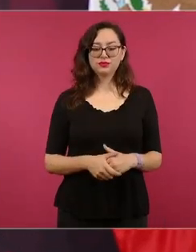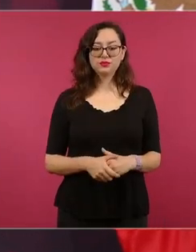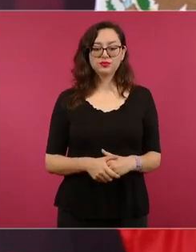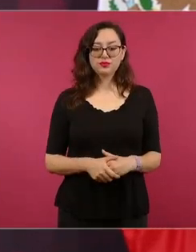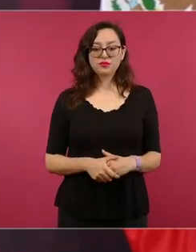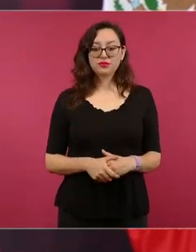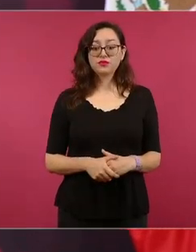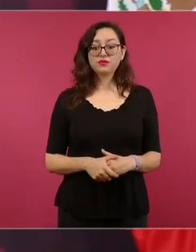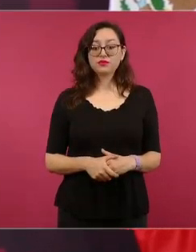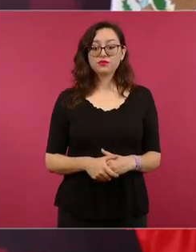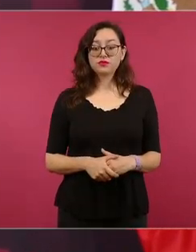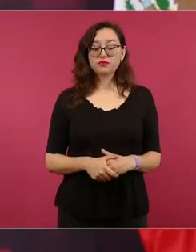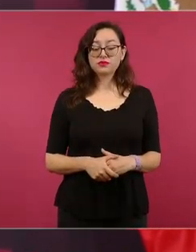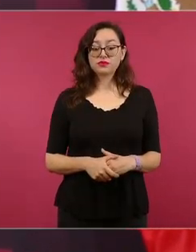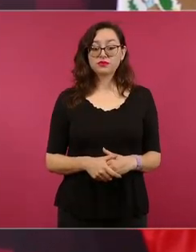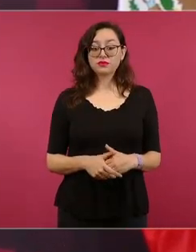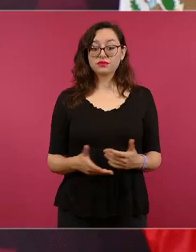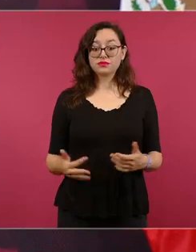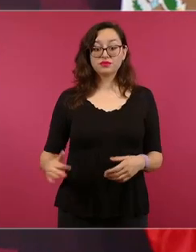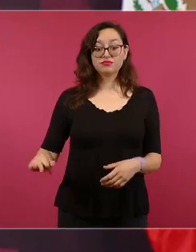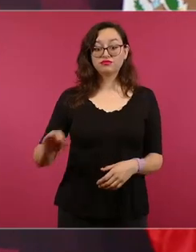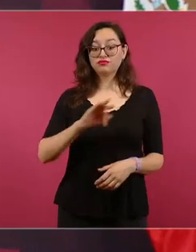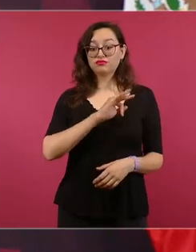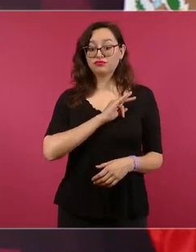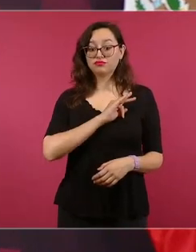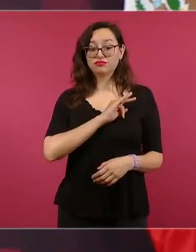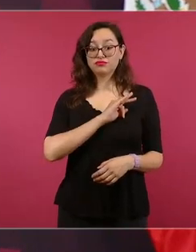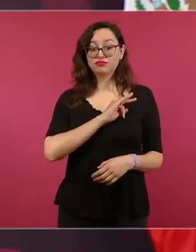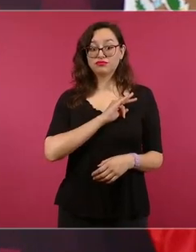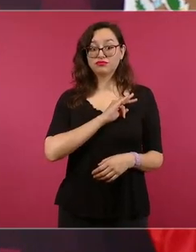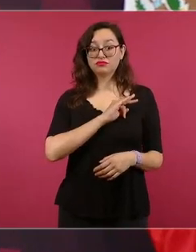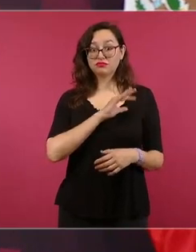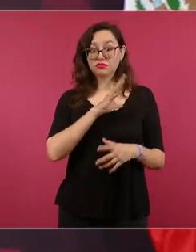se va a apagar la llama de la esperanza.